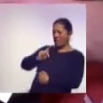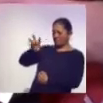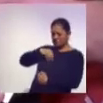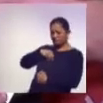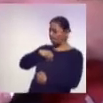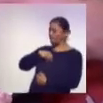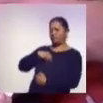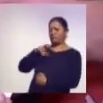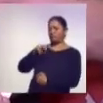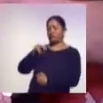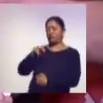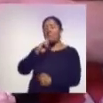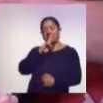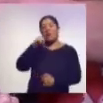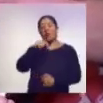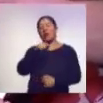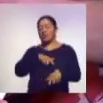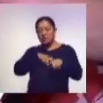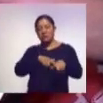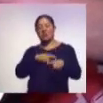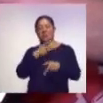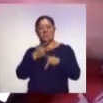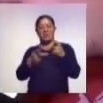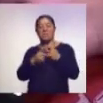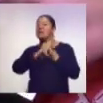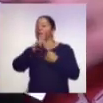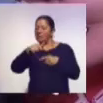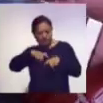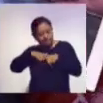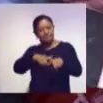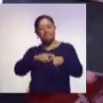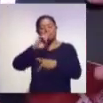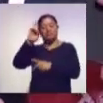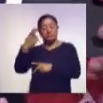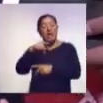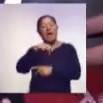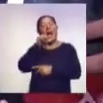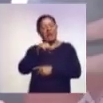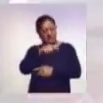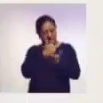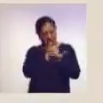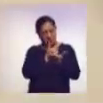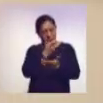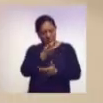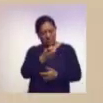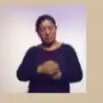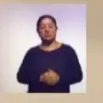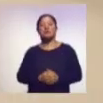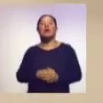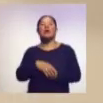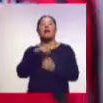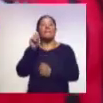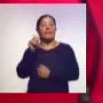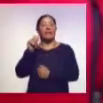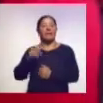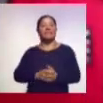terminar la prepa y luego seguir a la universidad, es como se va a beneficiar con esta beca. Explicó que,